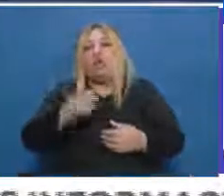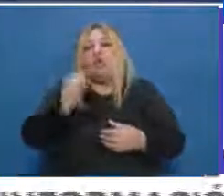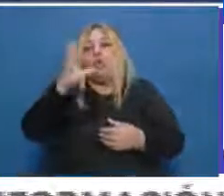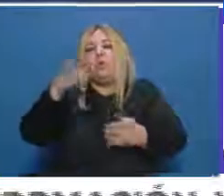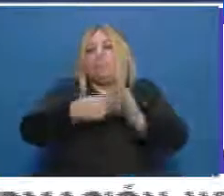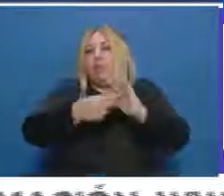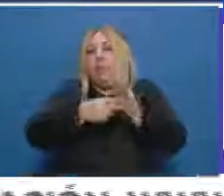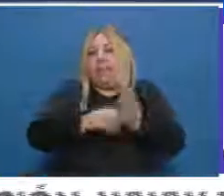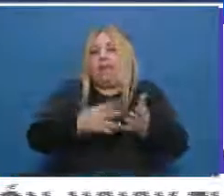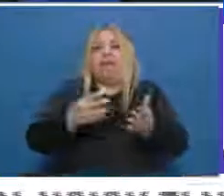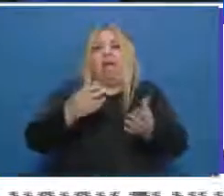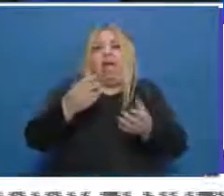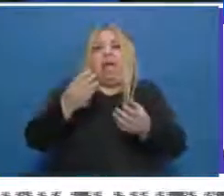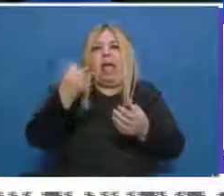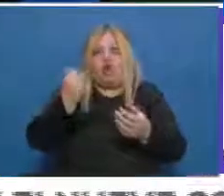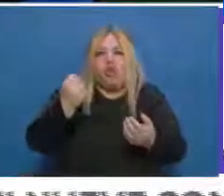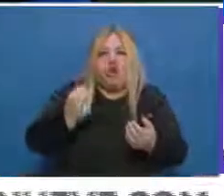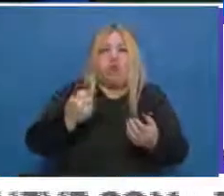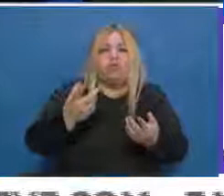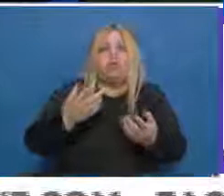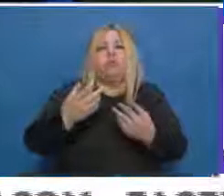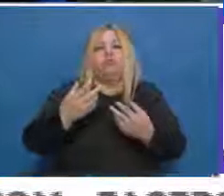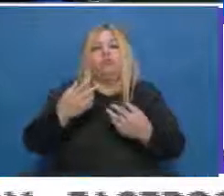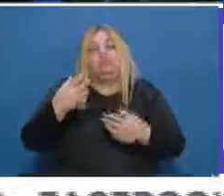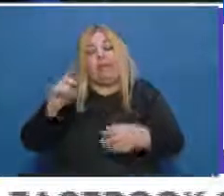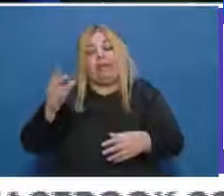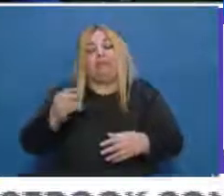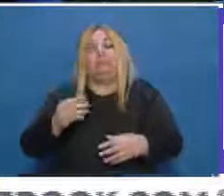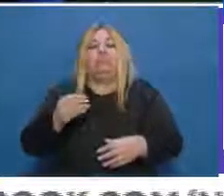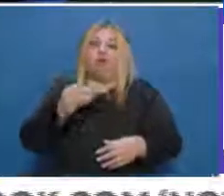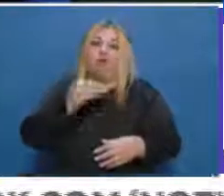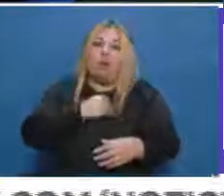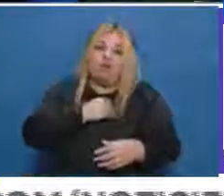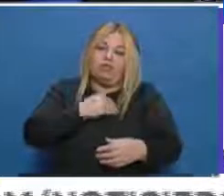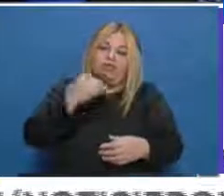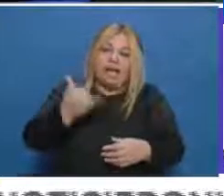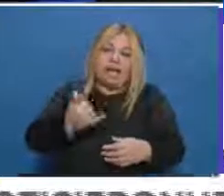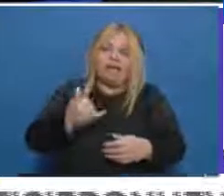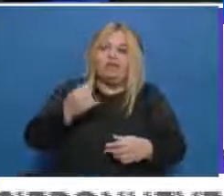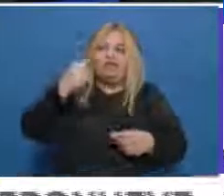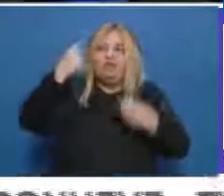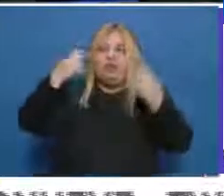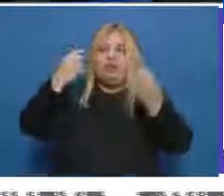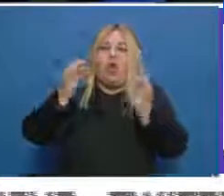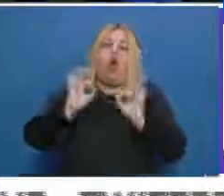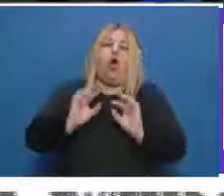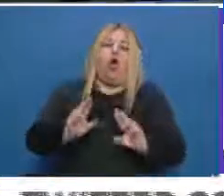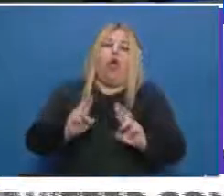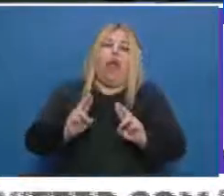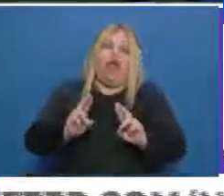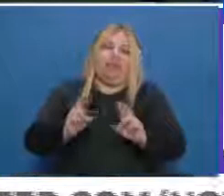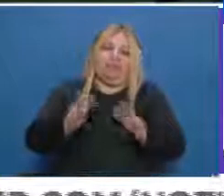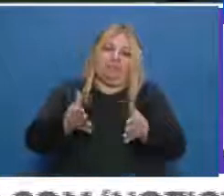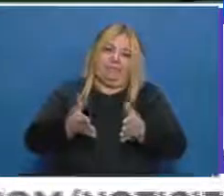complicado, pero tenemos toda la confianza y la ilusión de hacer las cosas bien. y que el club salga adelante, así que desde